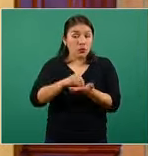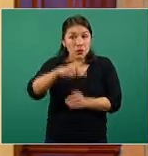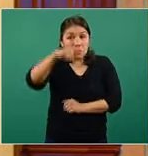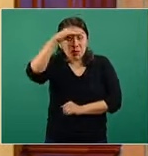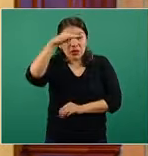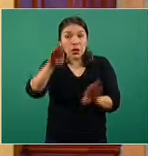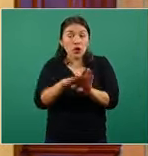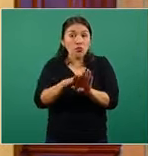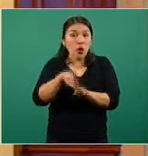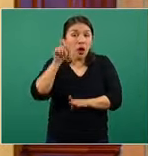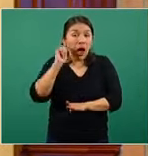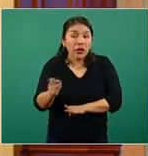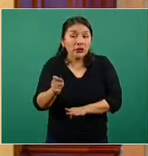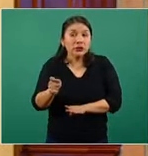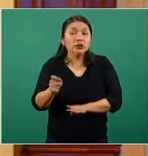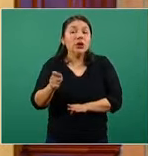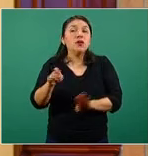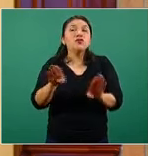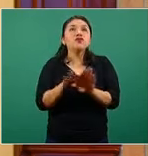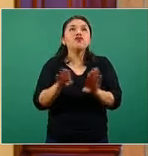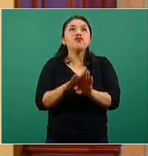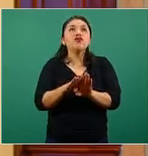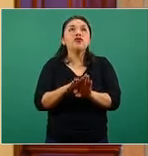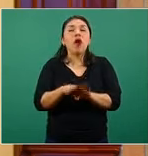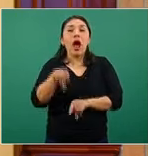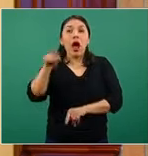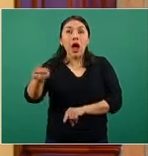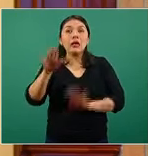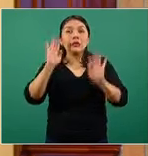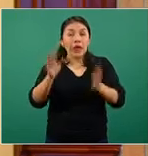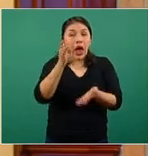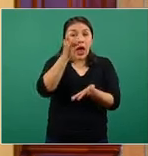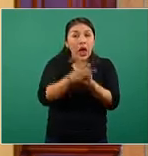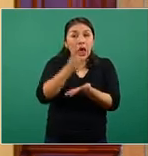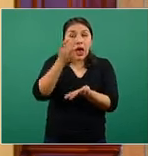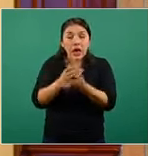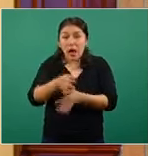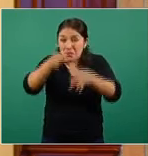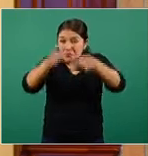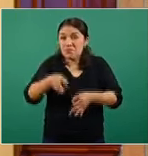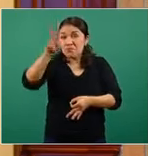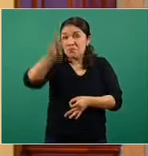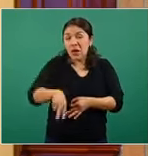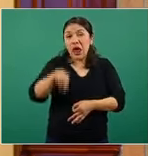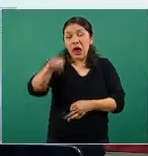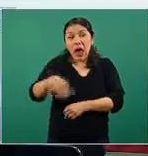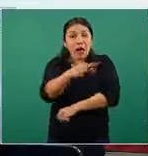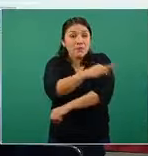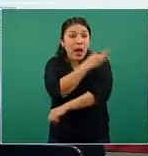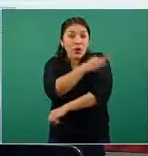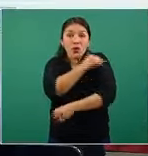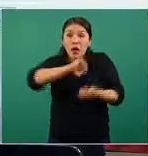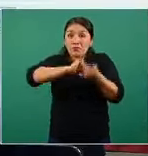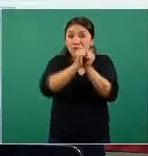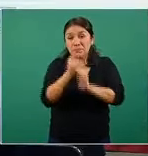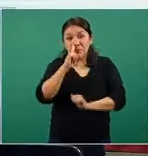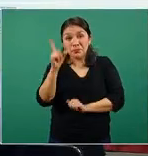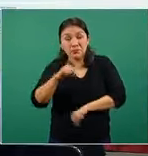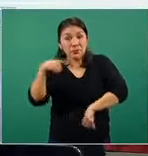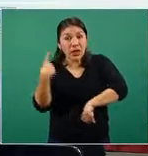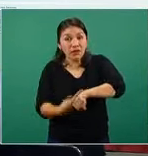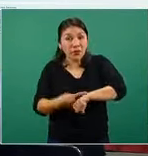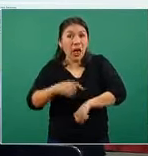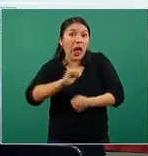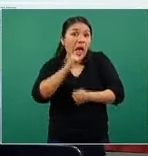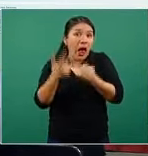por eso lo reiteramos, todavía no representa que está identificada o comprobada la causalidad de la vacuna para efectos